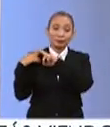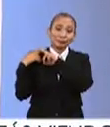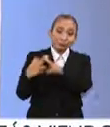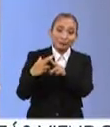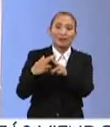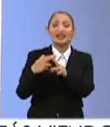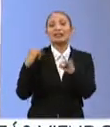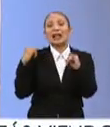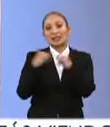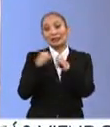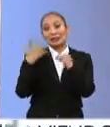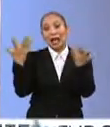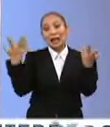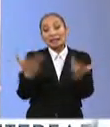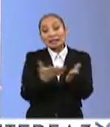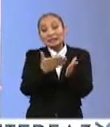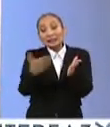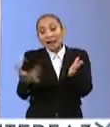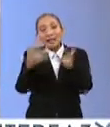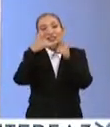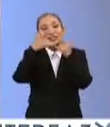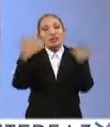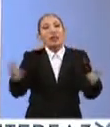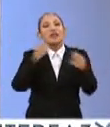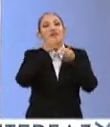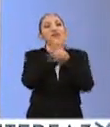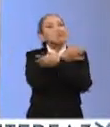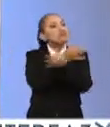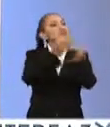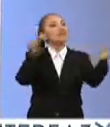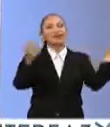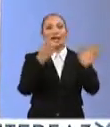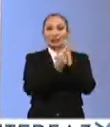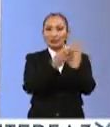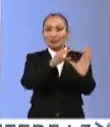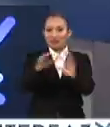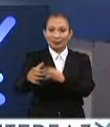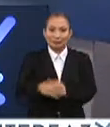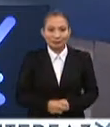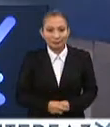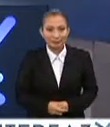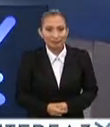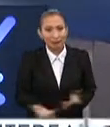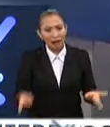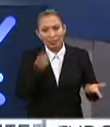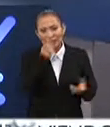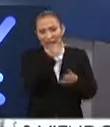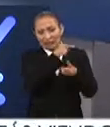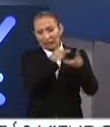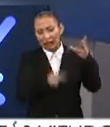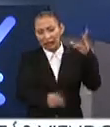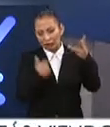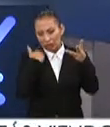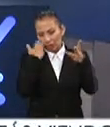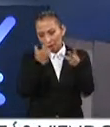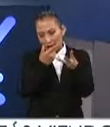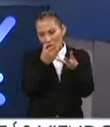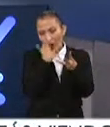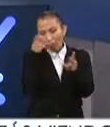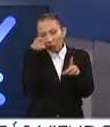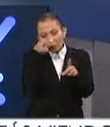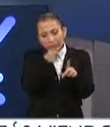instituto, 65 años de hacer historia, de difundirla y también de enseñarla. Exacto. Bueno, nos dice tres conceptos, pero sí me gustaría que